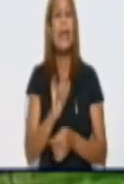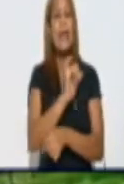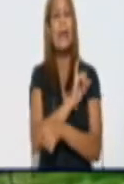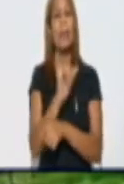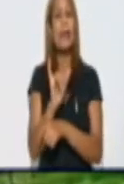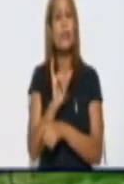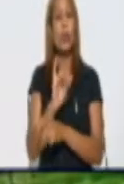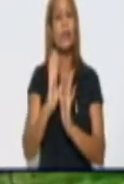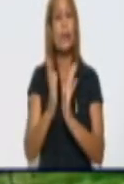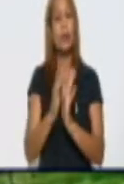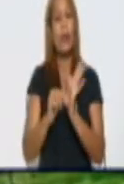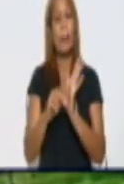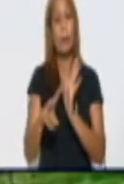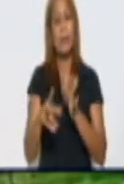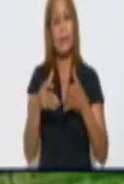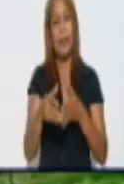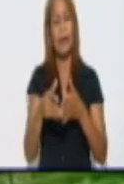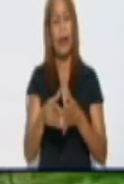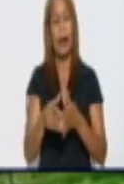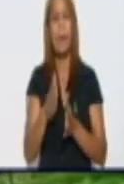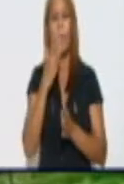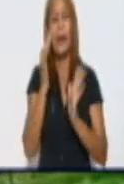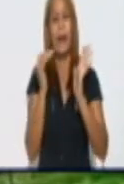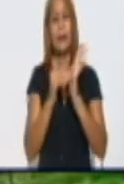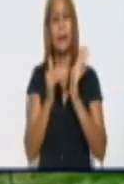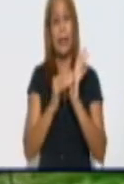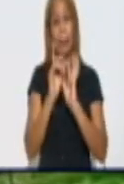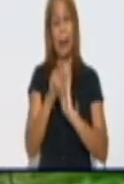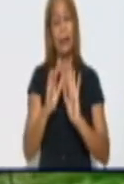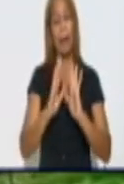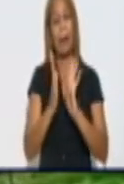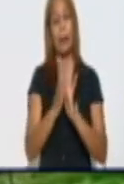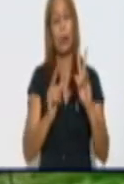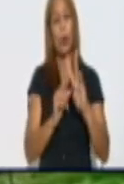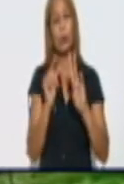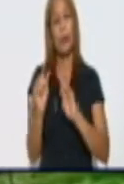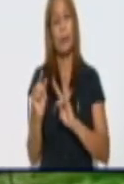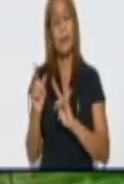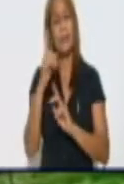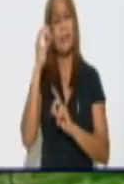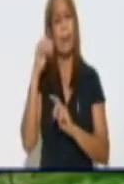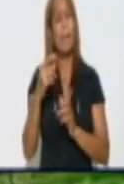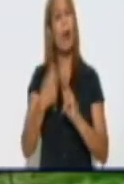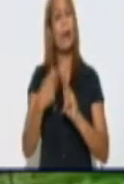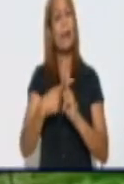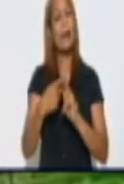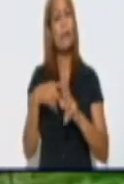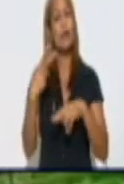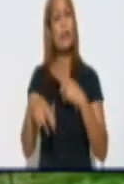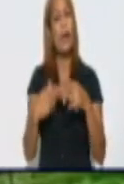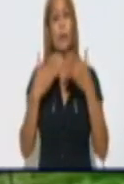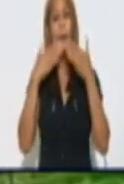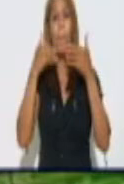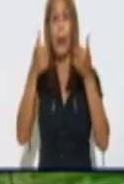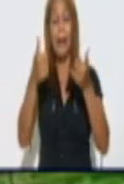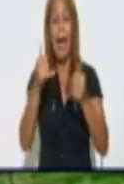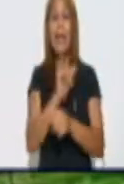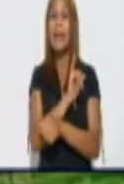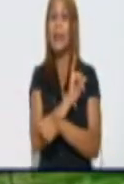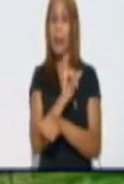tardes. Sabemos que en Bayamo se ejecuta una importante inversión que estará beneficiando cuando